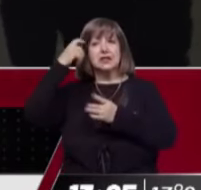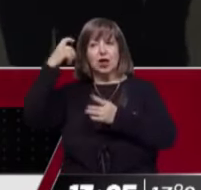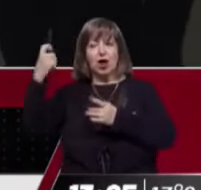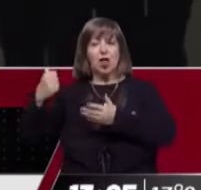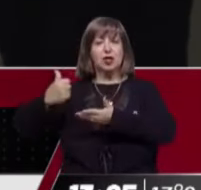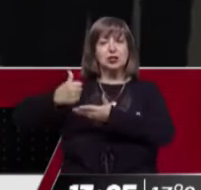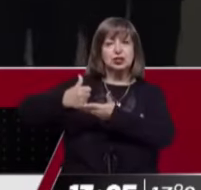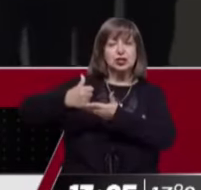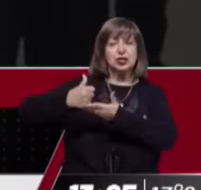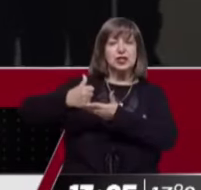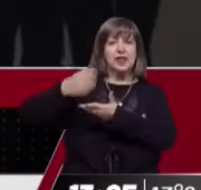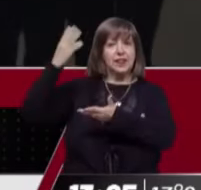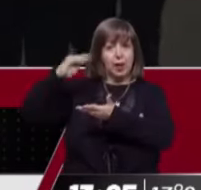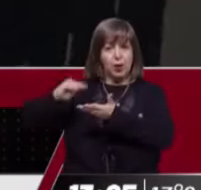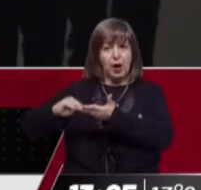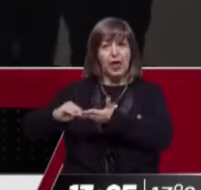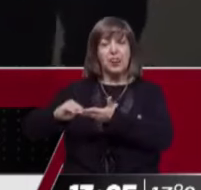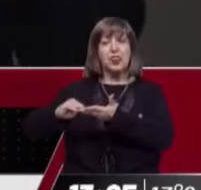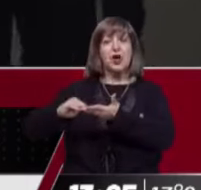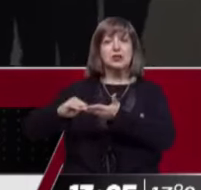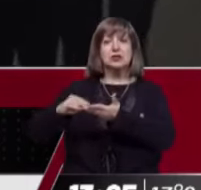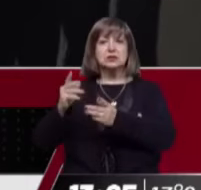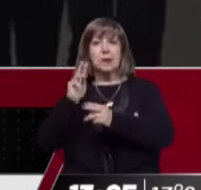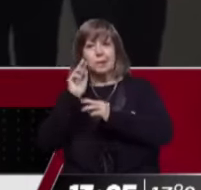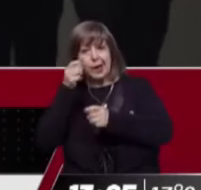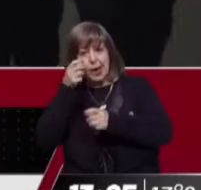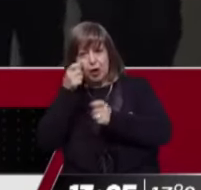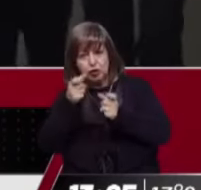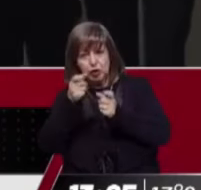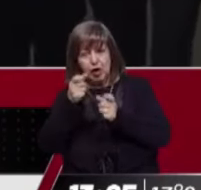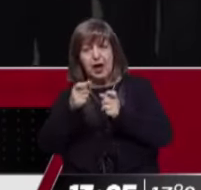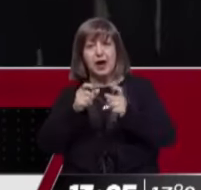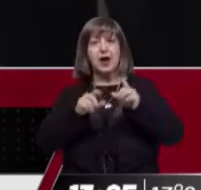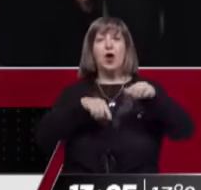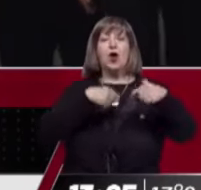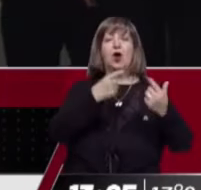peritos propuestos por el Ministerio Público Fiscal, en su caso la